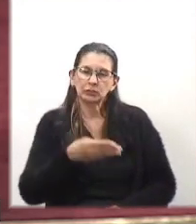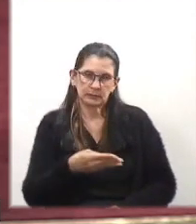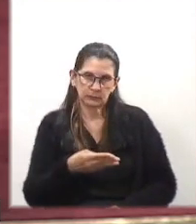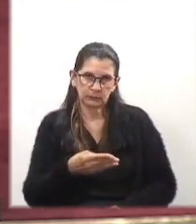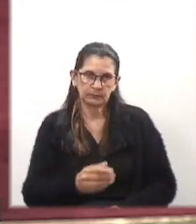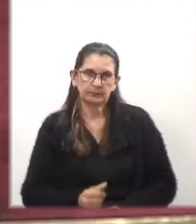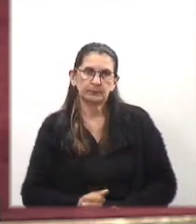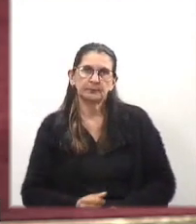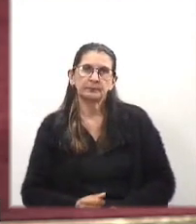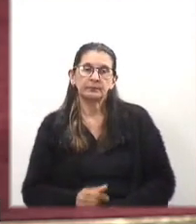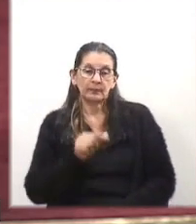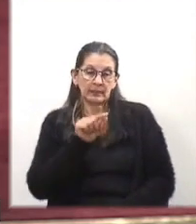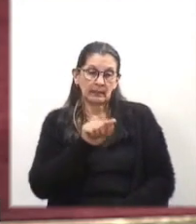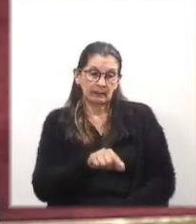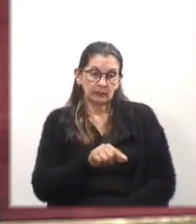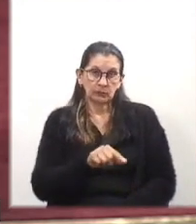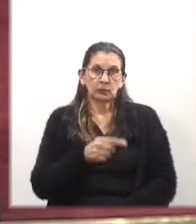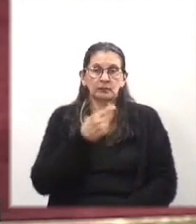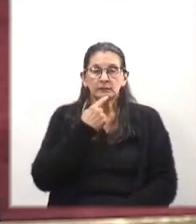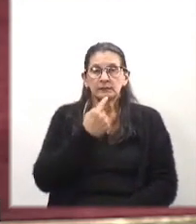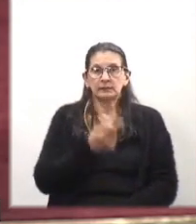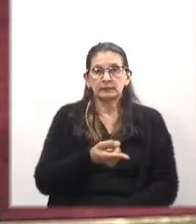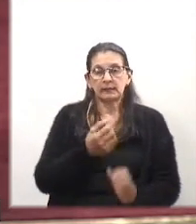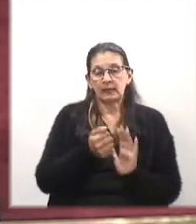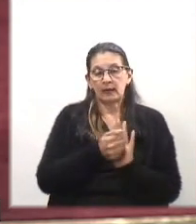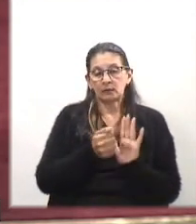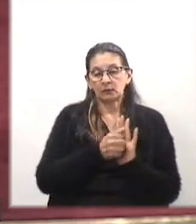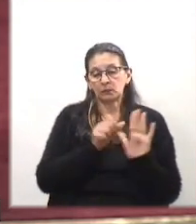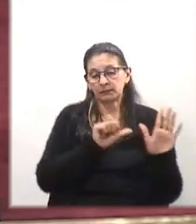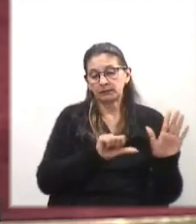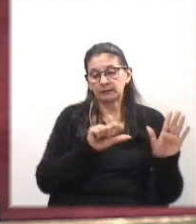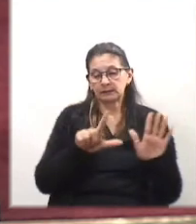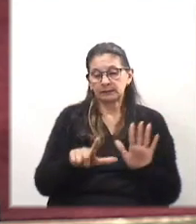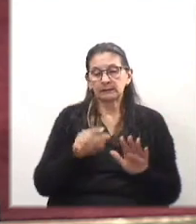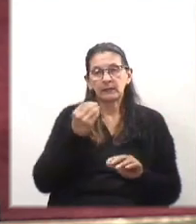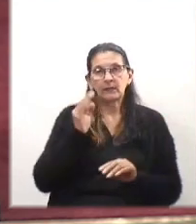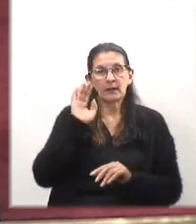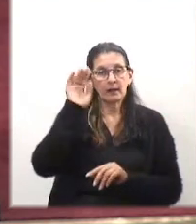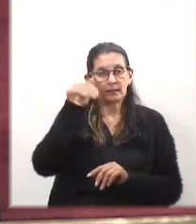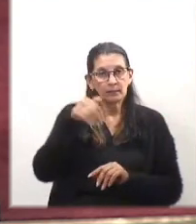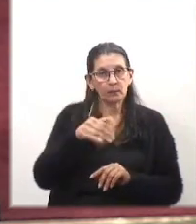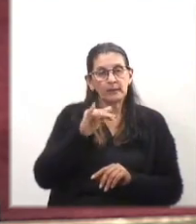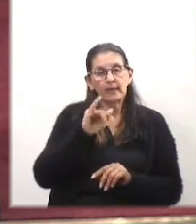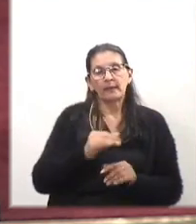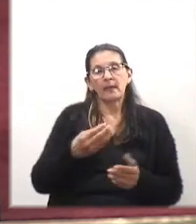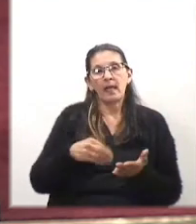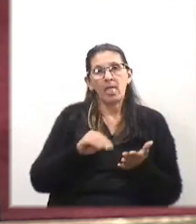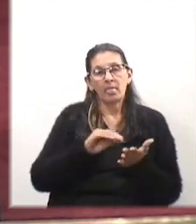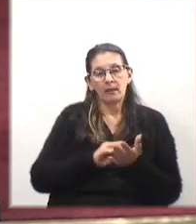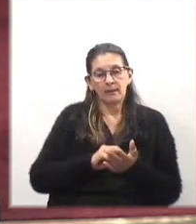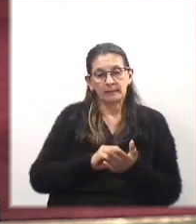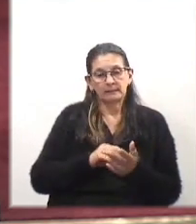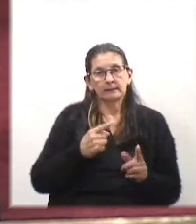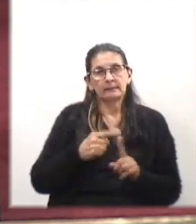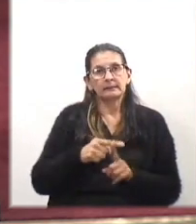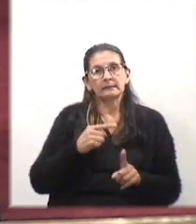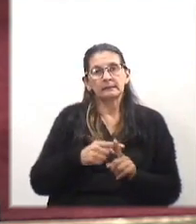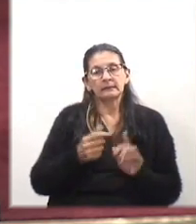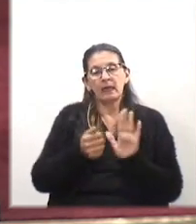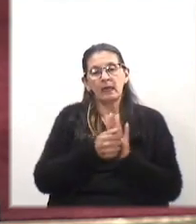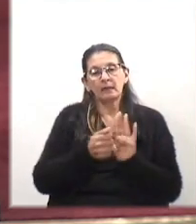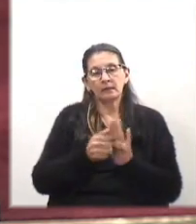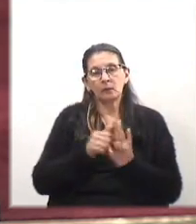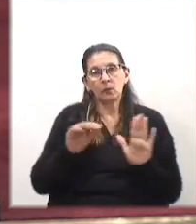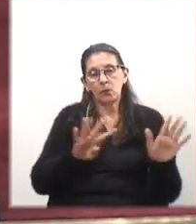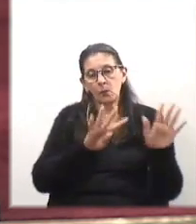1%. De esto, se entiende que por el artículo 67 de la Constitución de la República y pese a la existencia del artículo